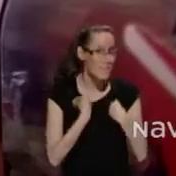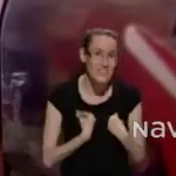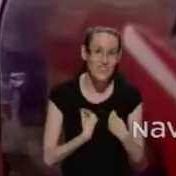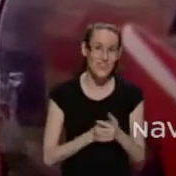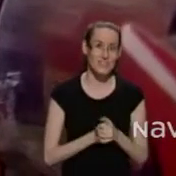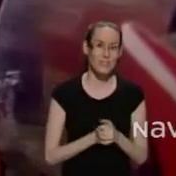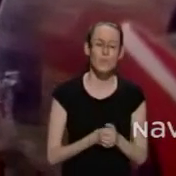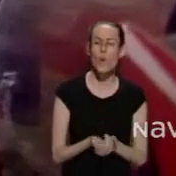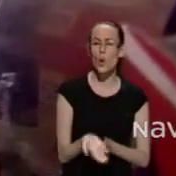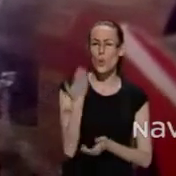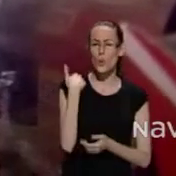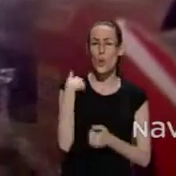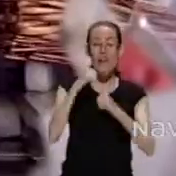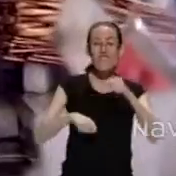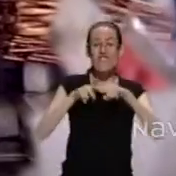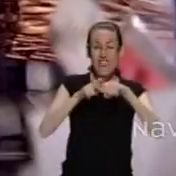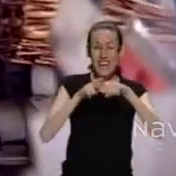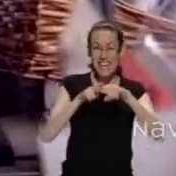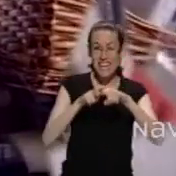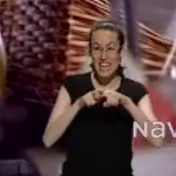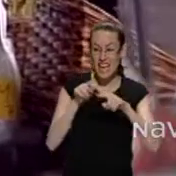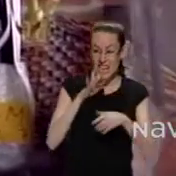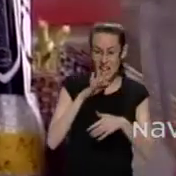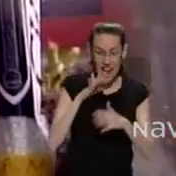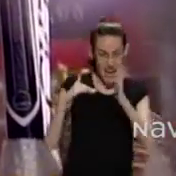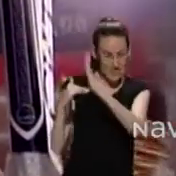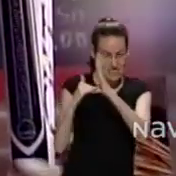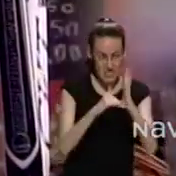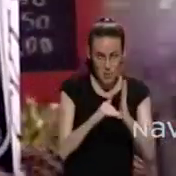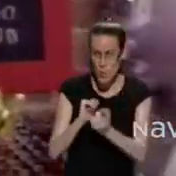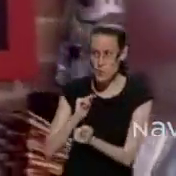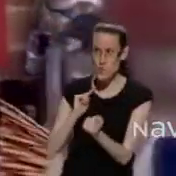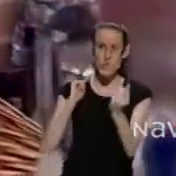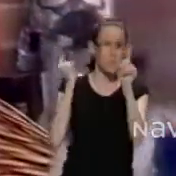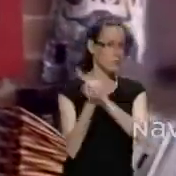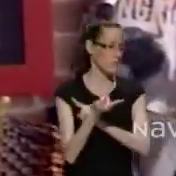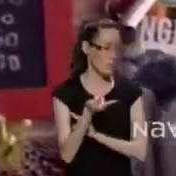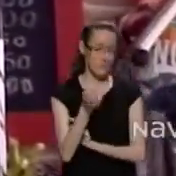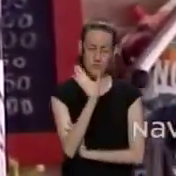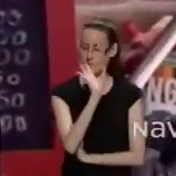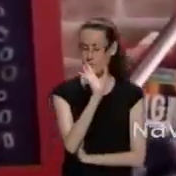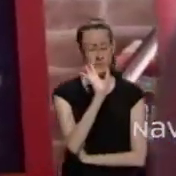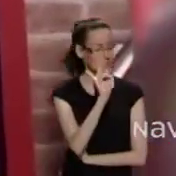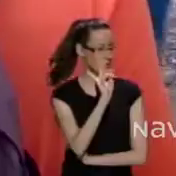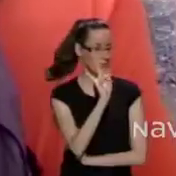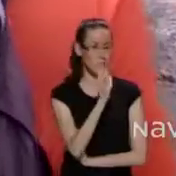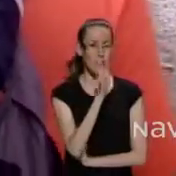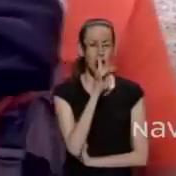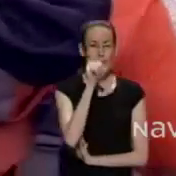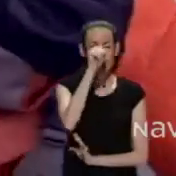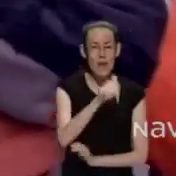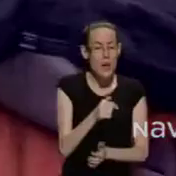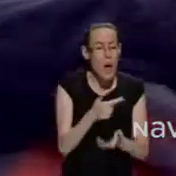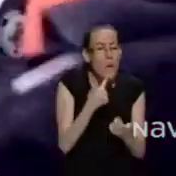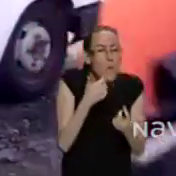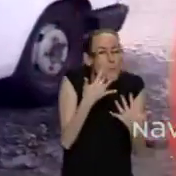la ferretería me imagino que tiene poco que ver. Nada, nada, nada. Nadie viene con prisa a cogerse unos tubos de silicona